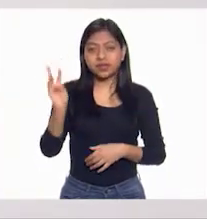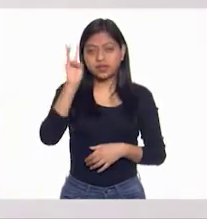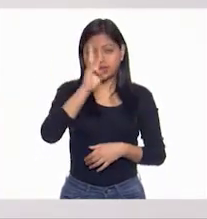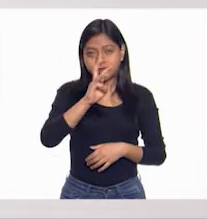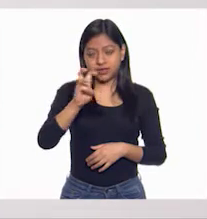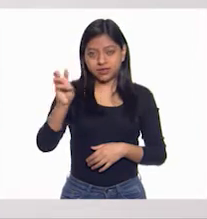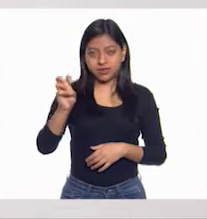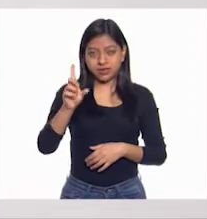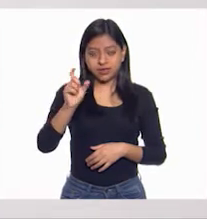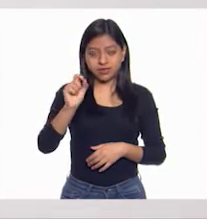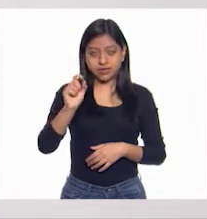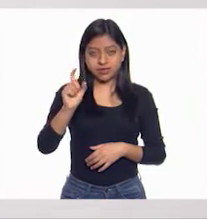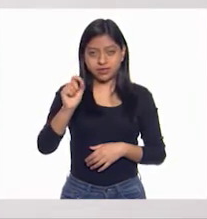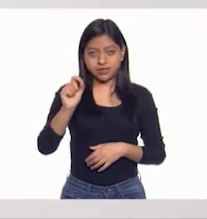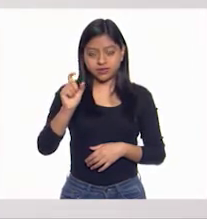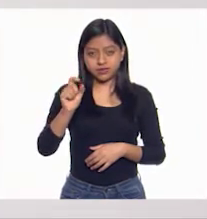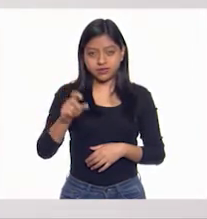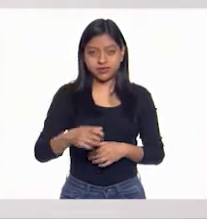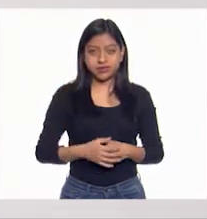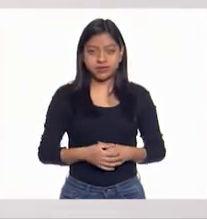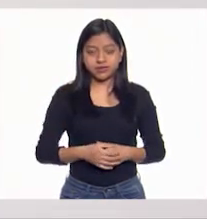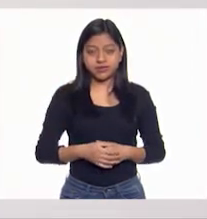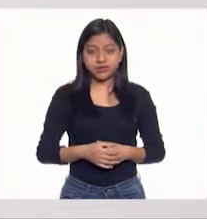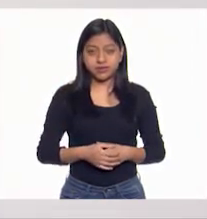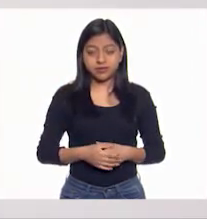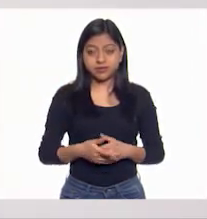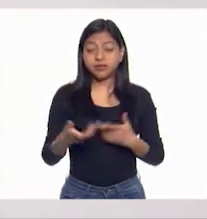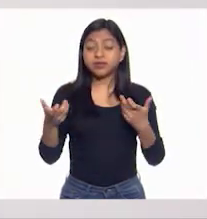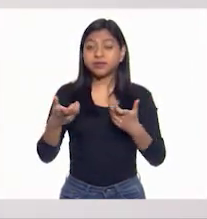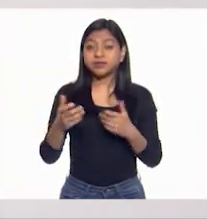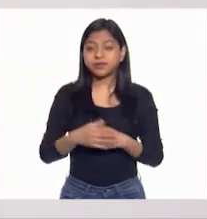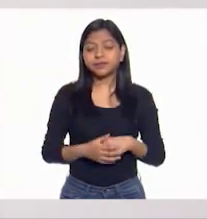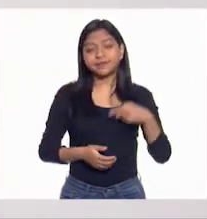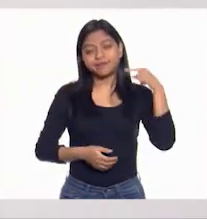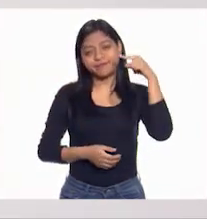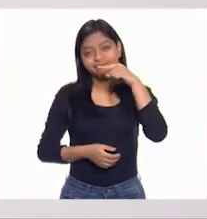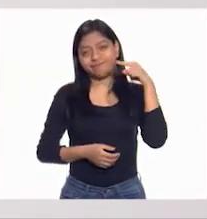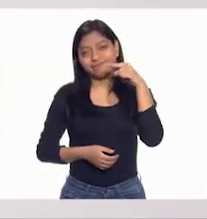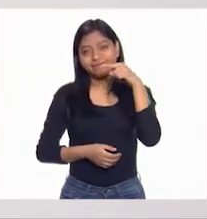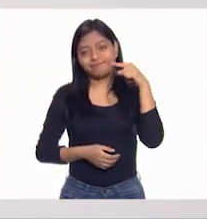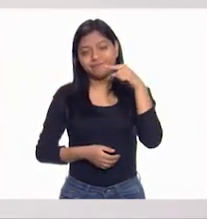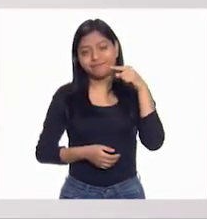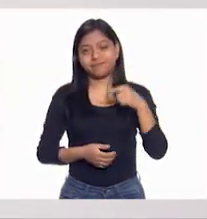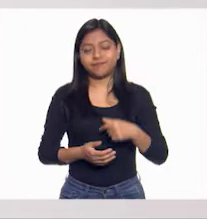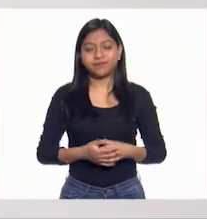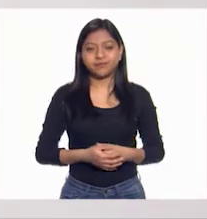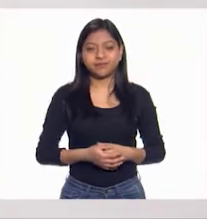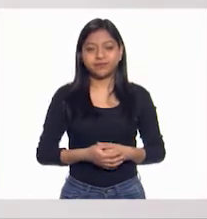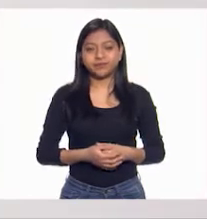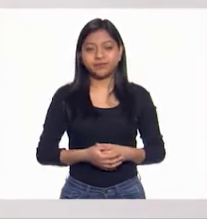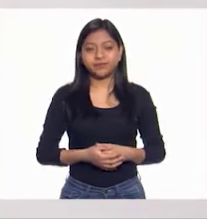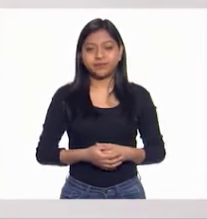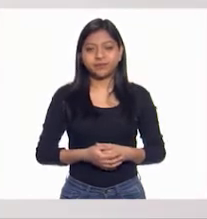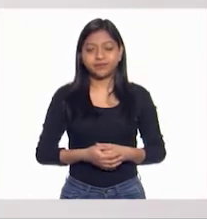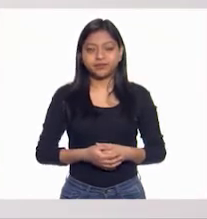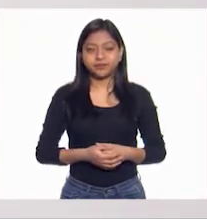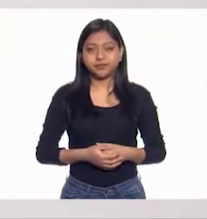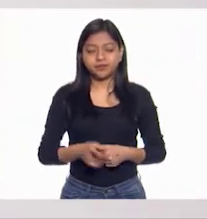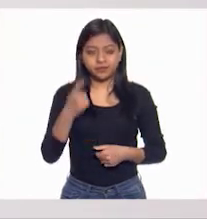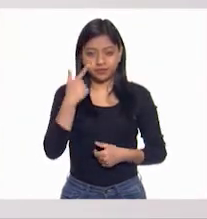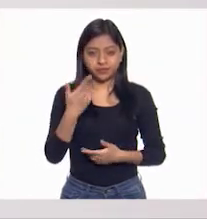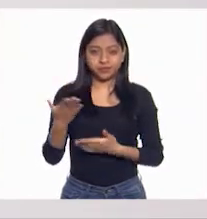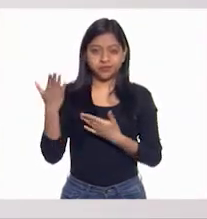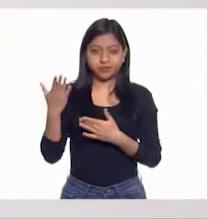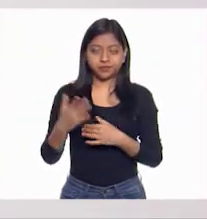320. Muy bien, Ale. ¿Y ahora qué vamos a hacer, Jenny? Una resta. Muy bien. Son, vamos a